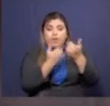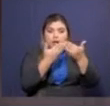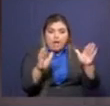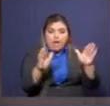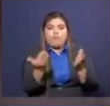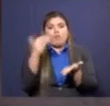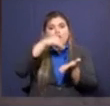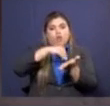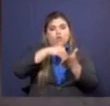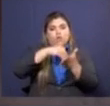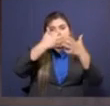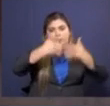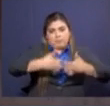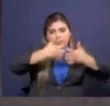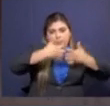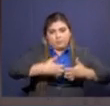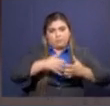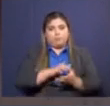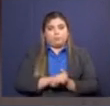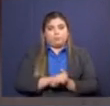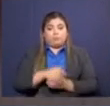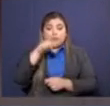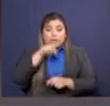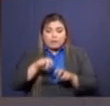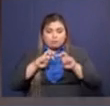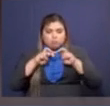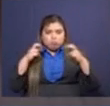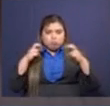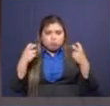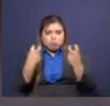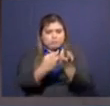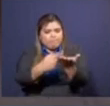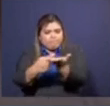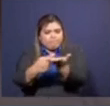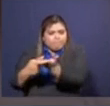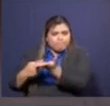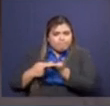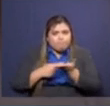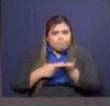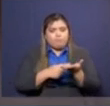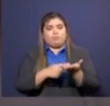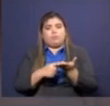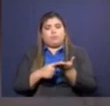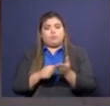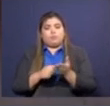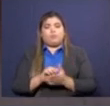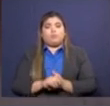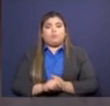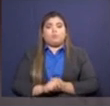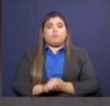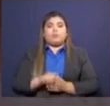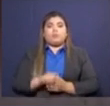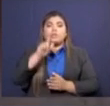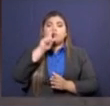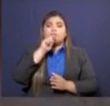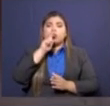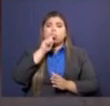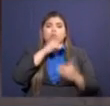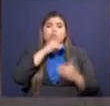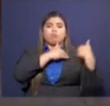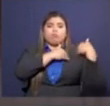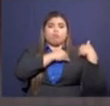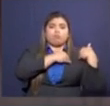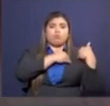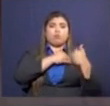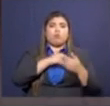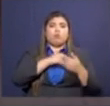empresas. Esta mesa tripartita fue moderada por la Universidad Especializada